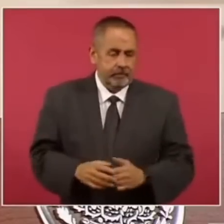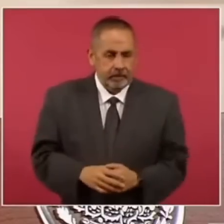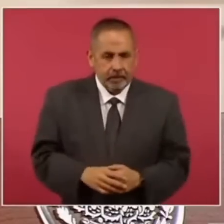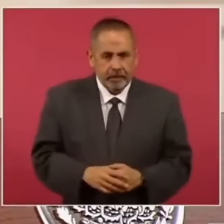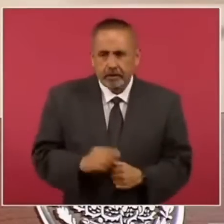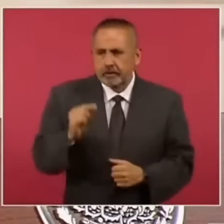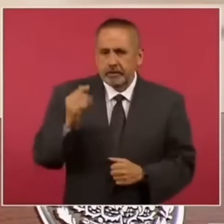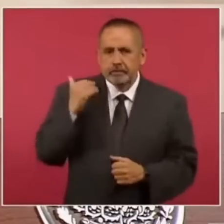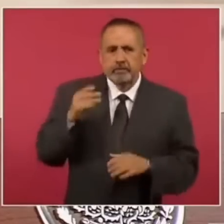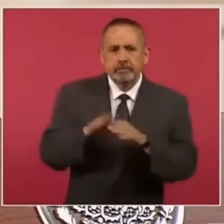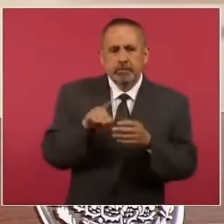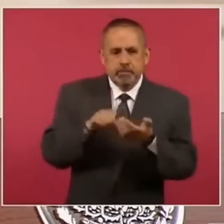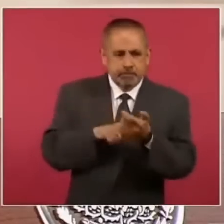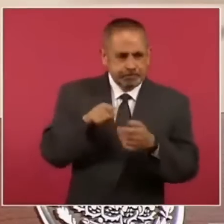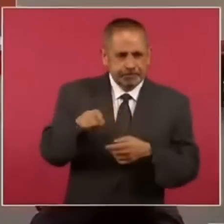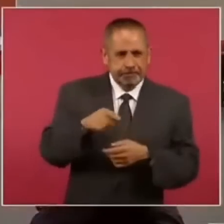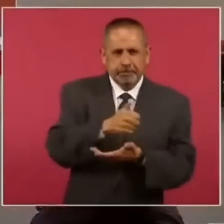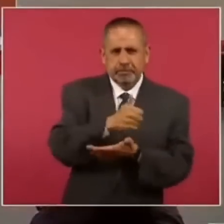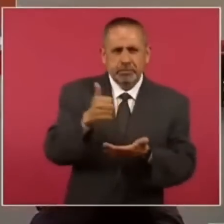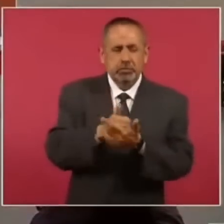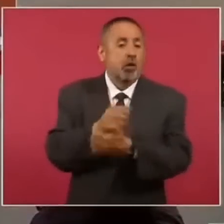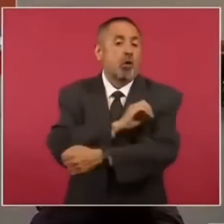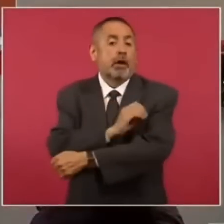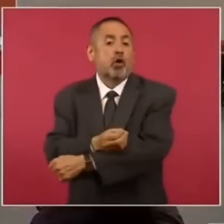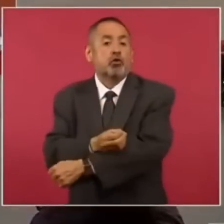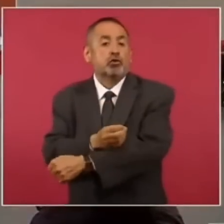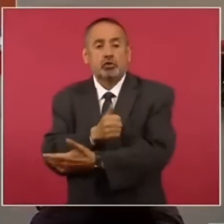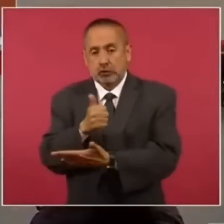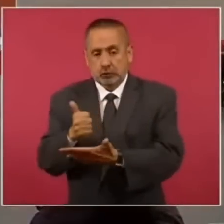Últimamente, por ejemplo, Obregón,